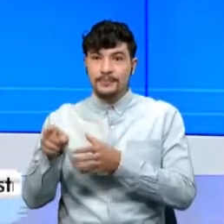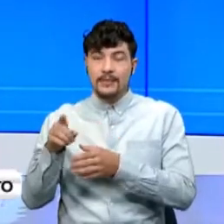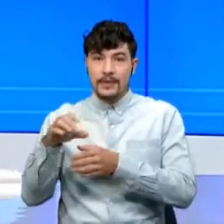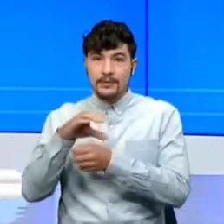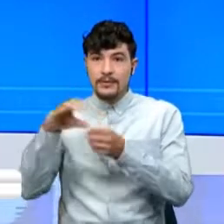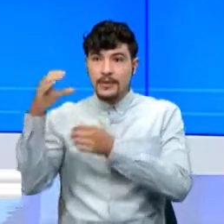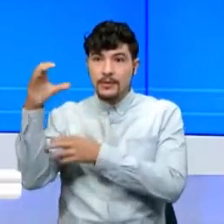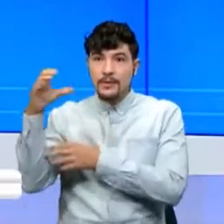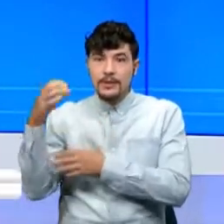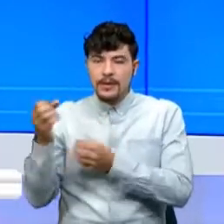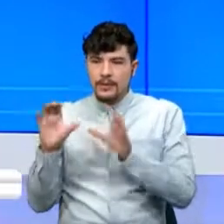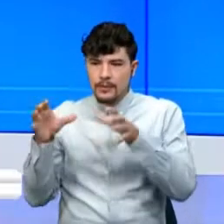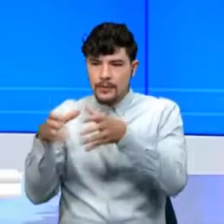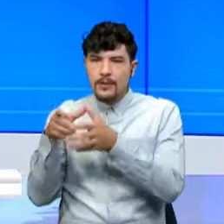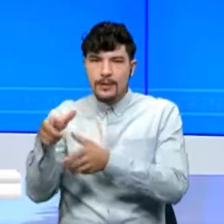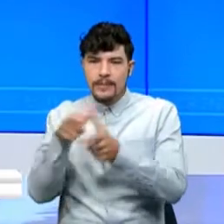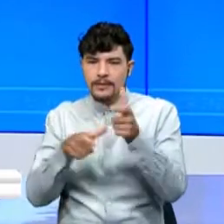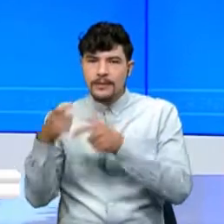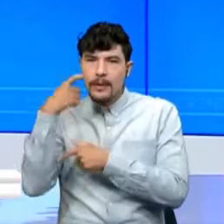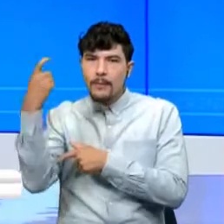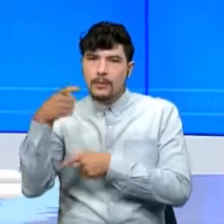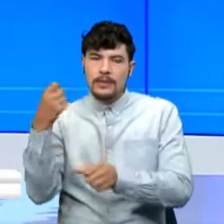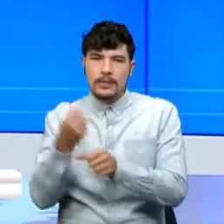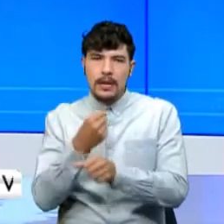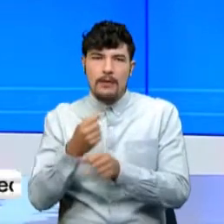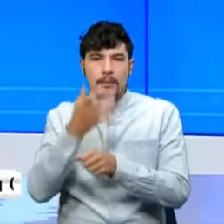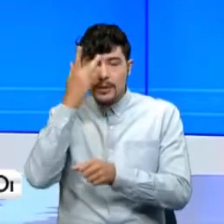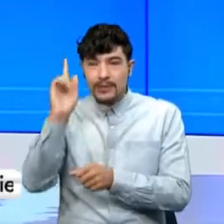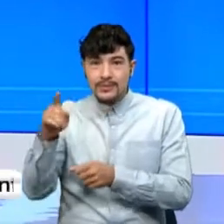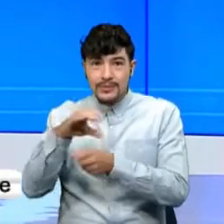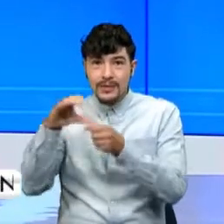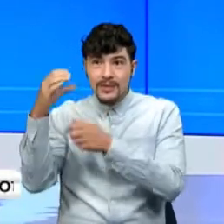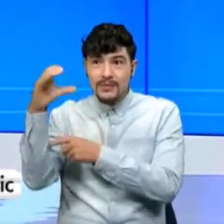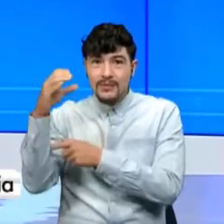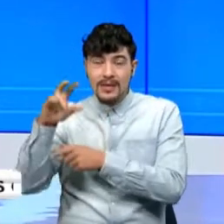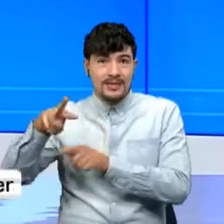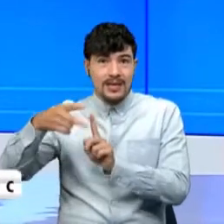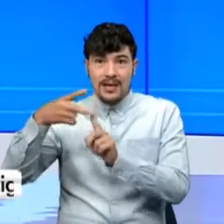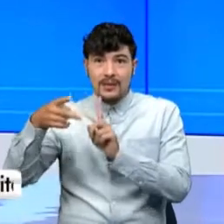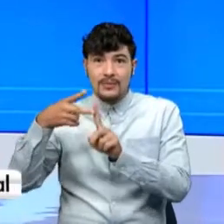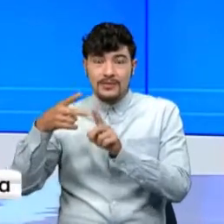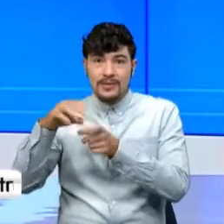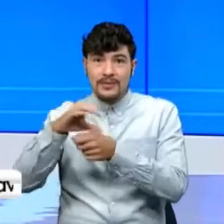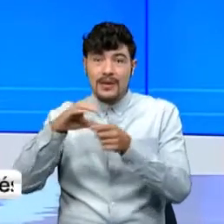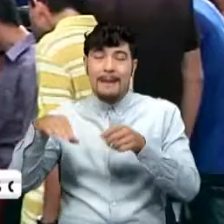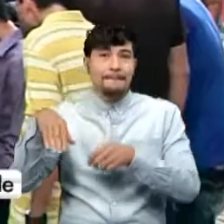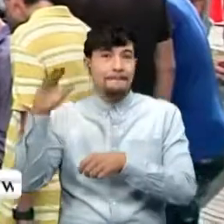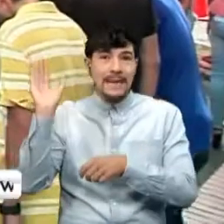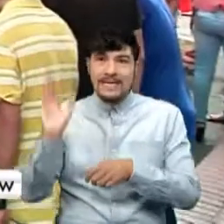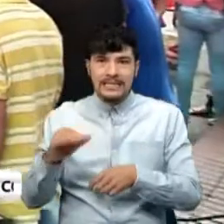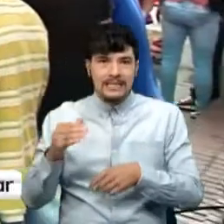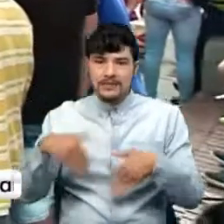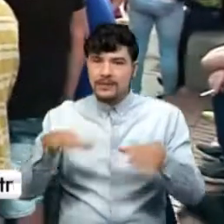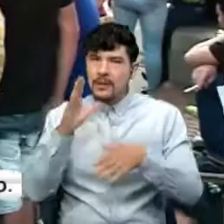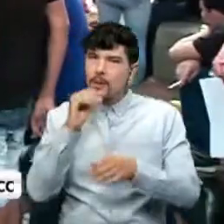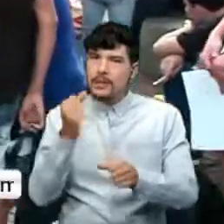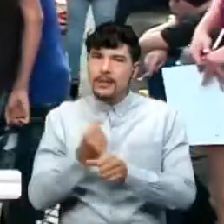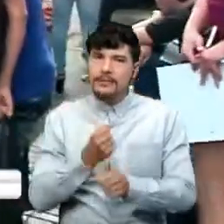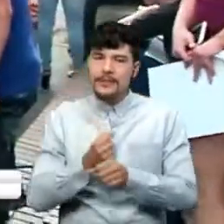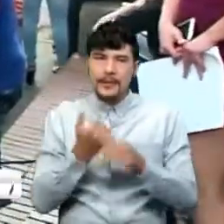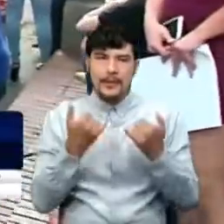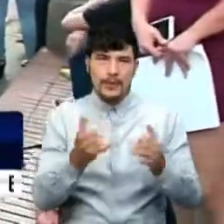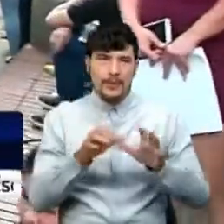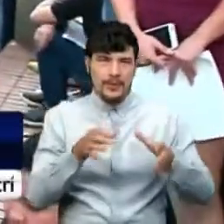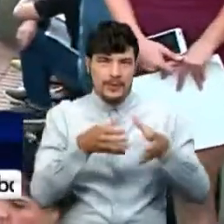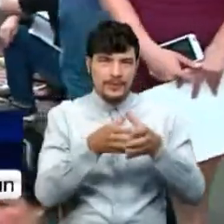en la ciudad con la segunda mayor tasa de desempleo en el país y que llega al 14%. Hoy, la Agencia